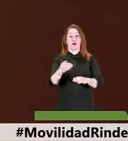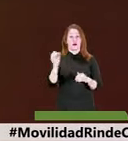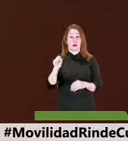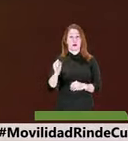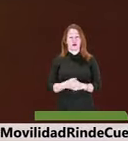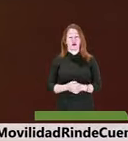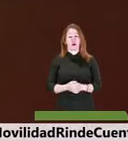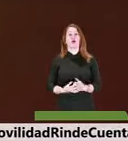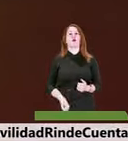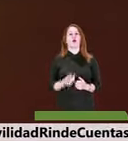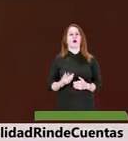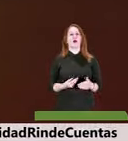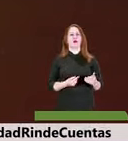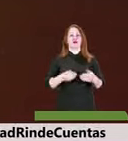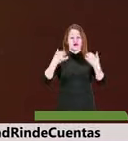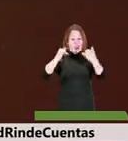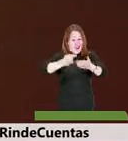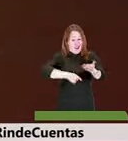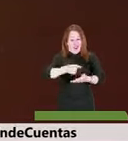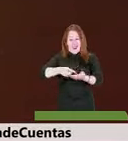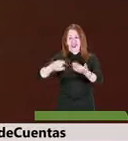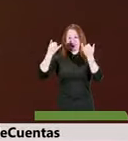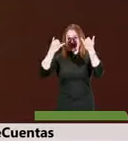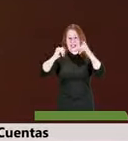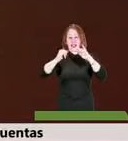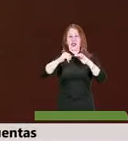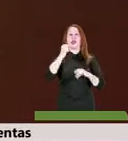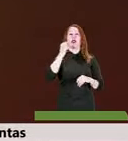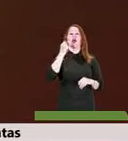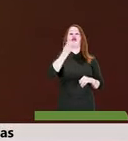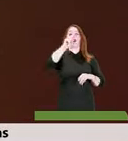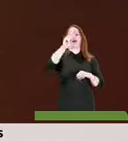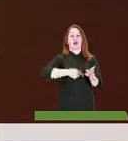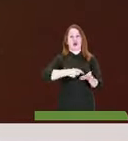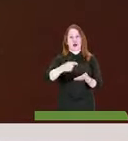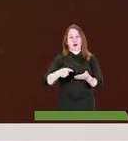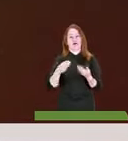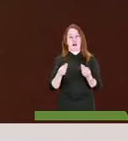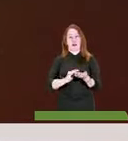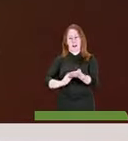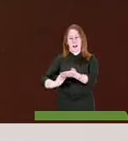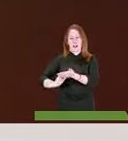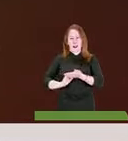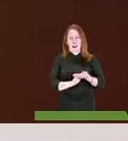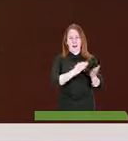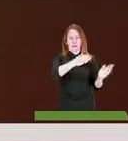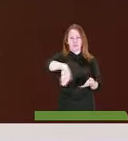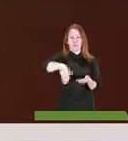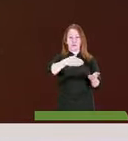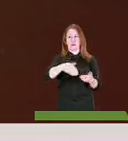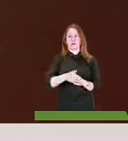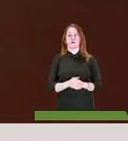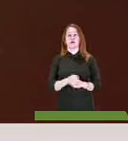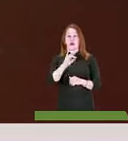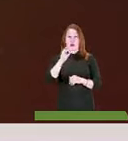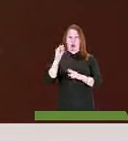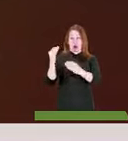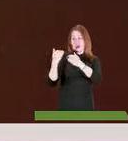total tenemos ya firmados 12 contratos para hacer mantenimiento de malla vial, la que acabo de decir, a cargo del IDU,